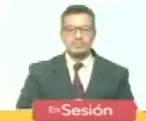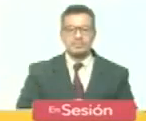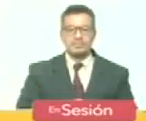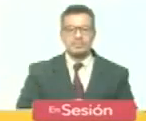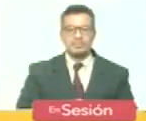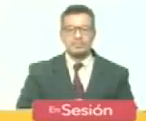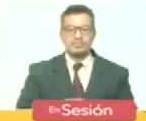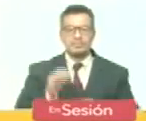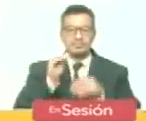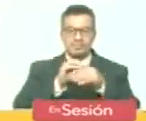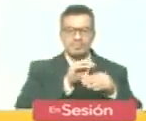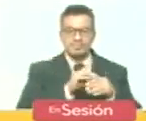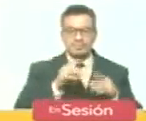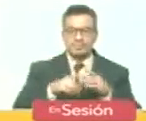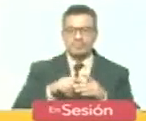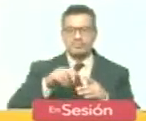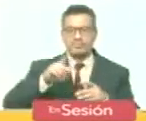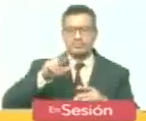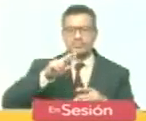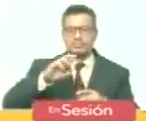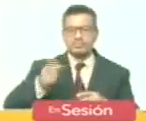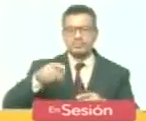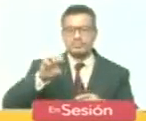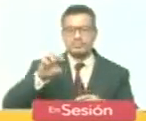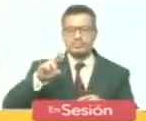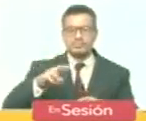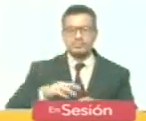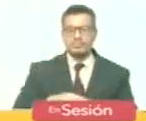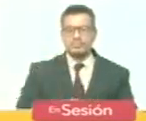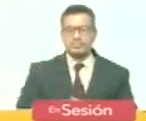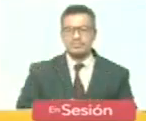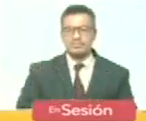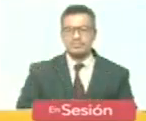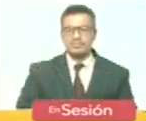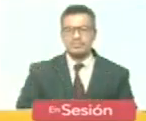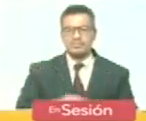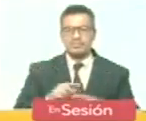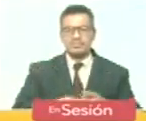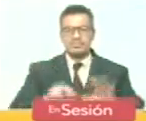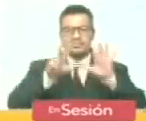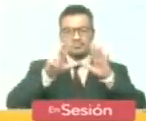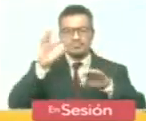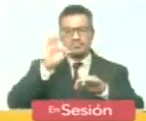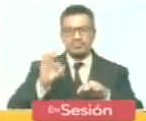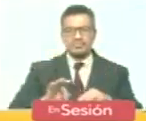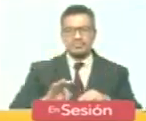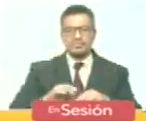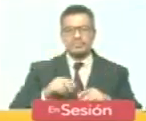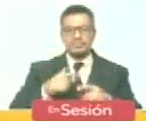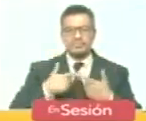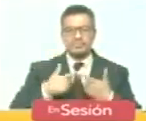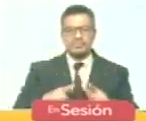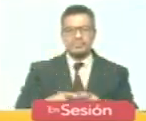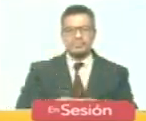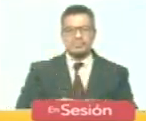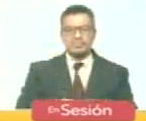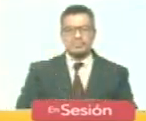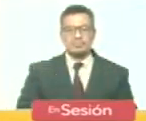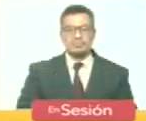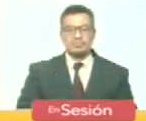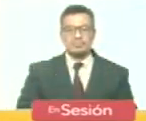Llamó a Mr. Danger y levantaba figuras de liberación